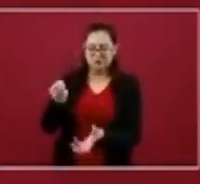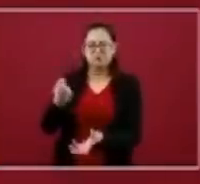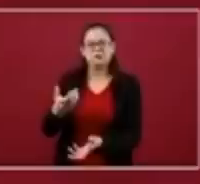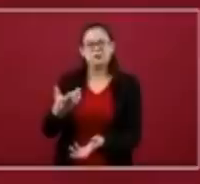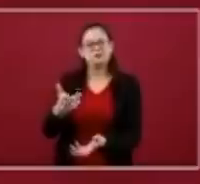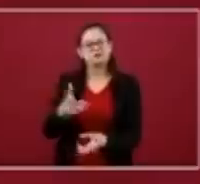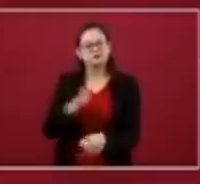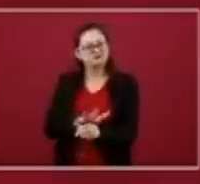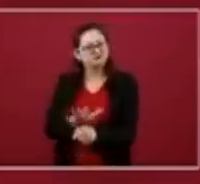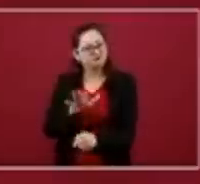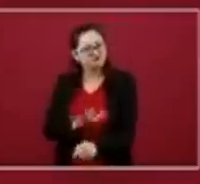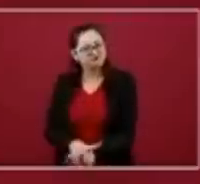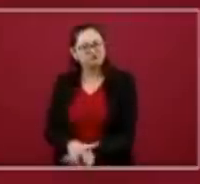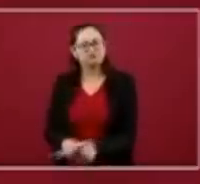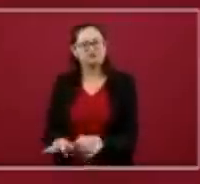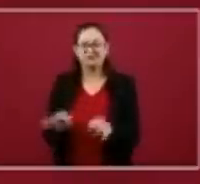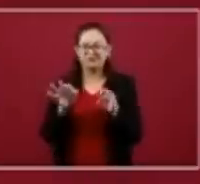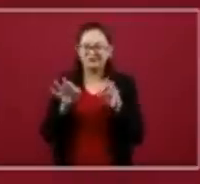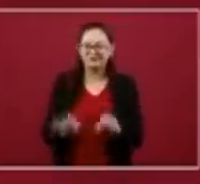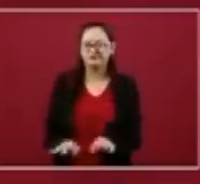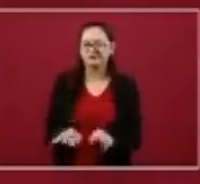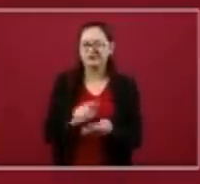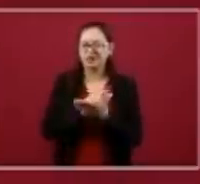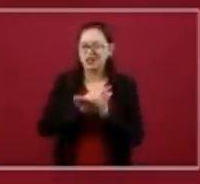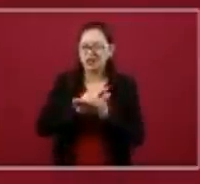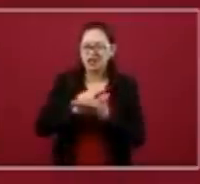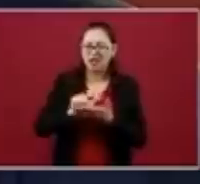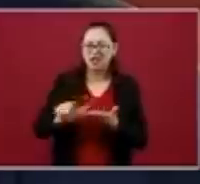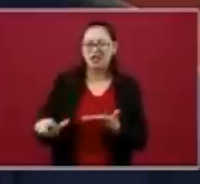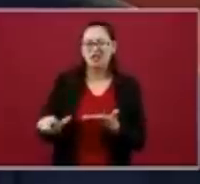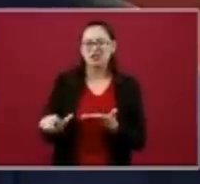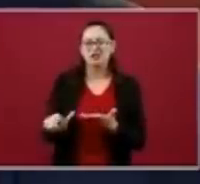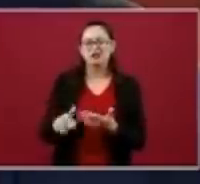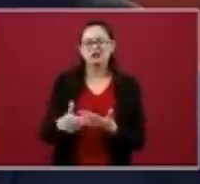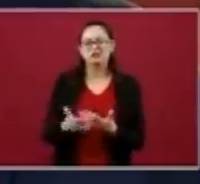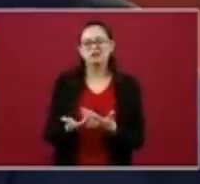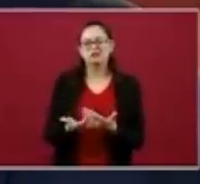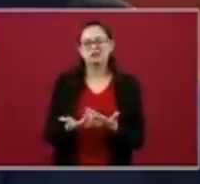sanas, nos permite no